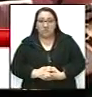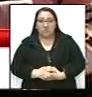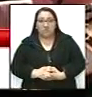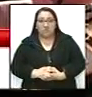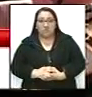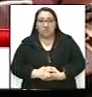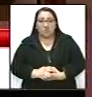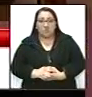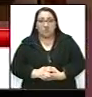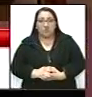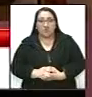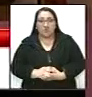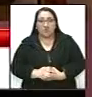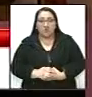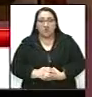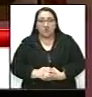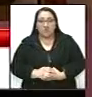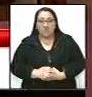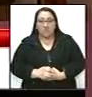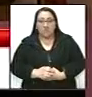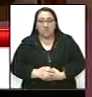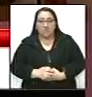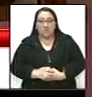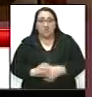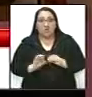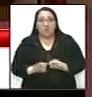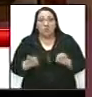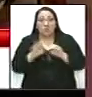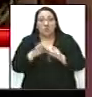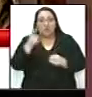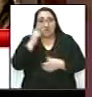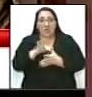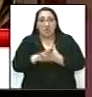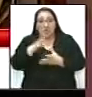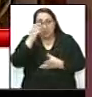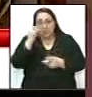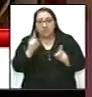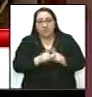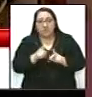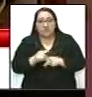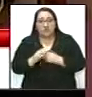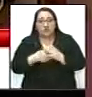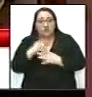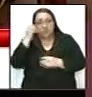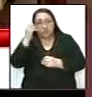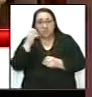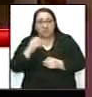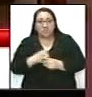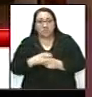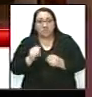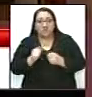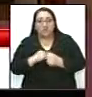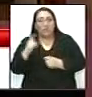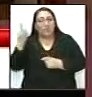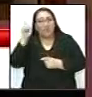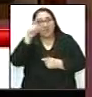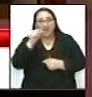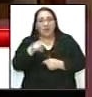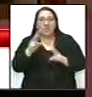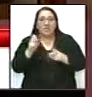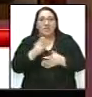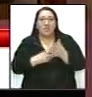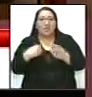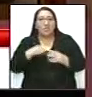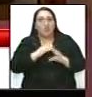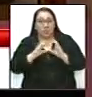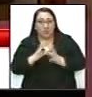Es importante tomar en cuenta esto para que se comprenda y comprenda también la opinión pública la complejidad del tema que